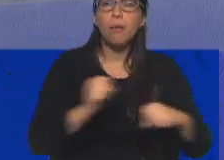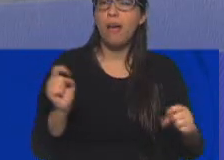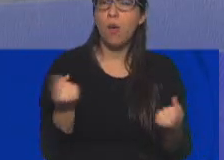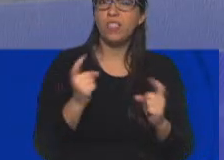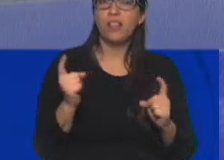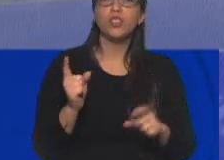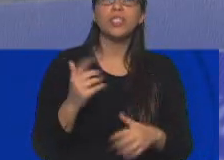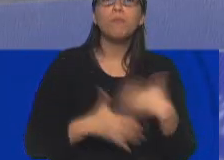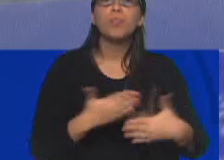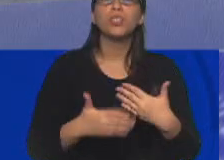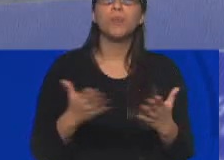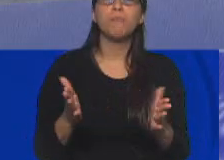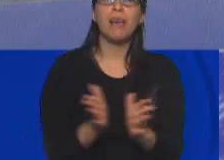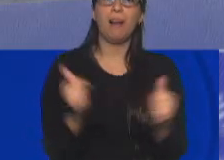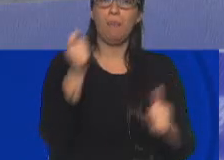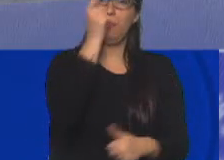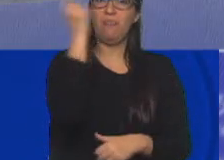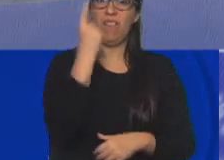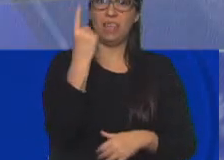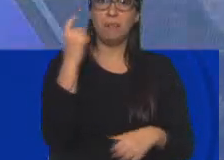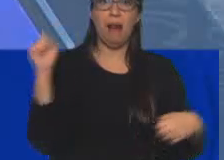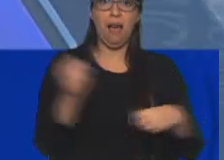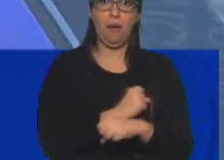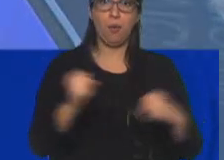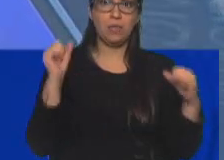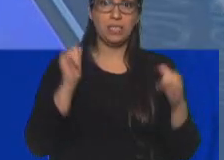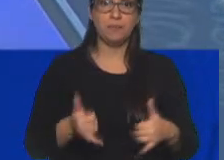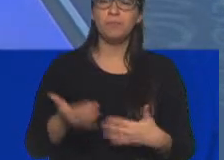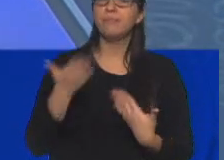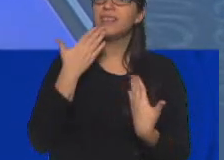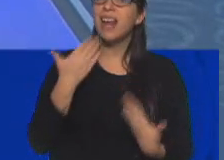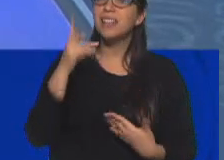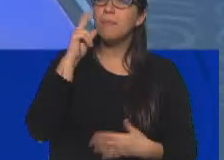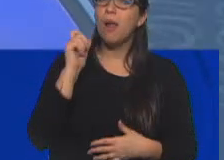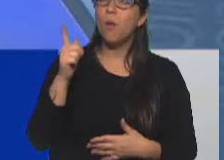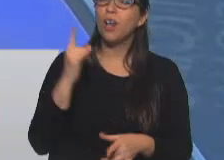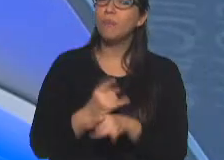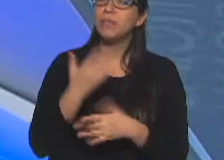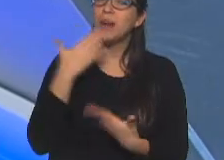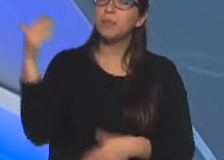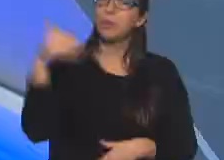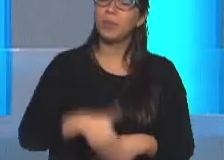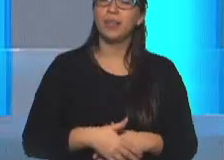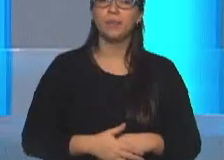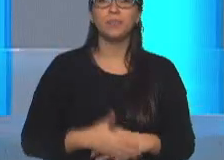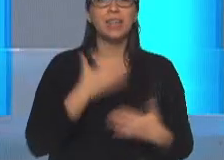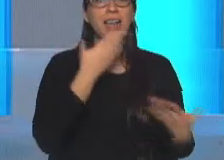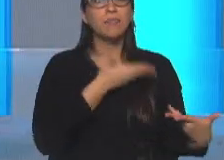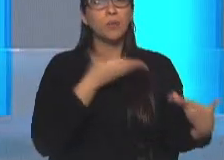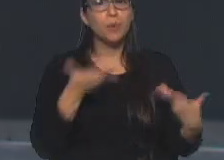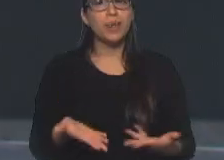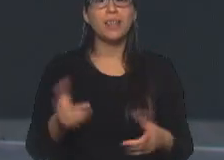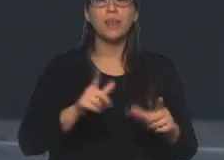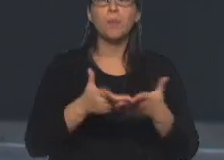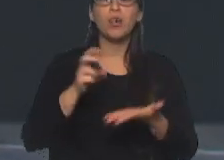el proceso de aprobación. Emanuel, un placer como siempre. Gracias por estar No, gracias en esta por la edición de invitación. Televisión Pública